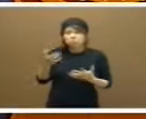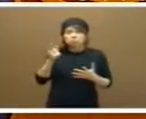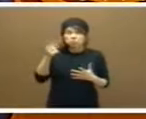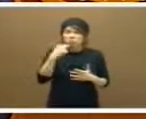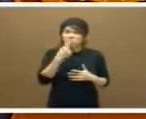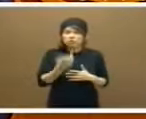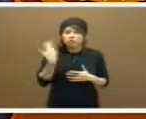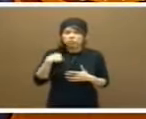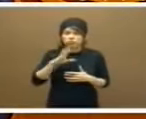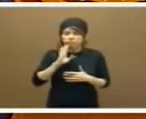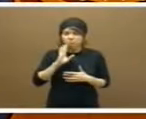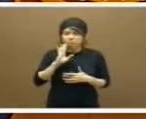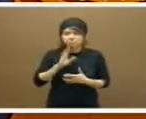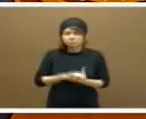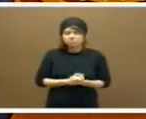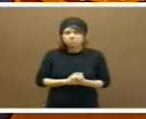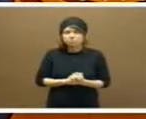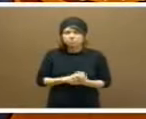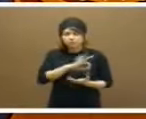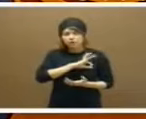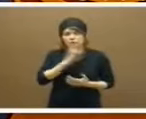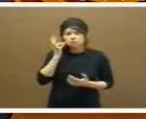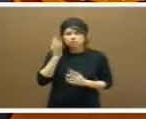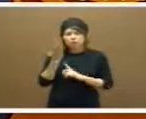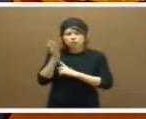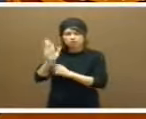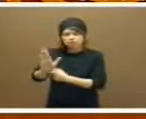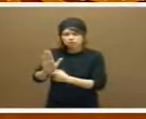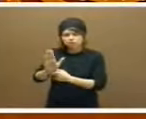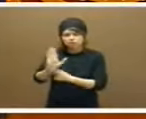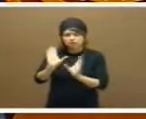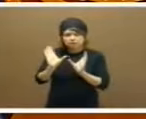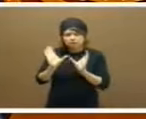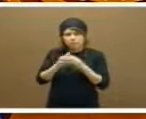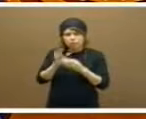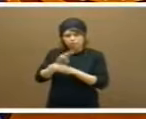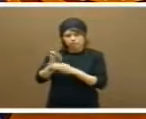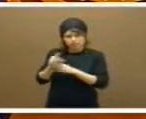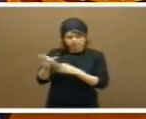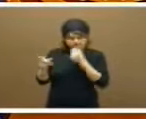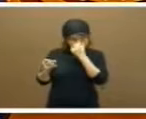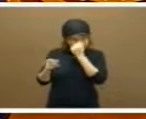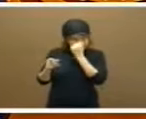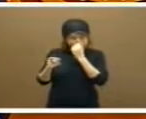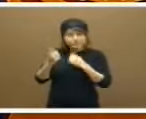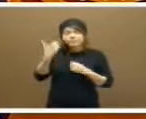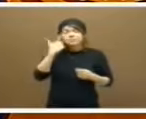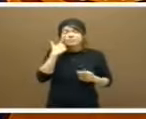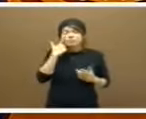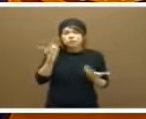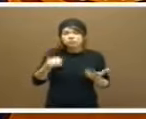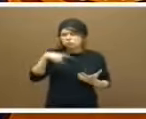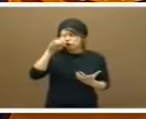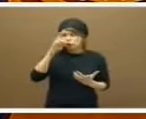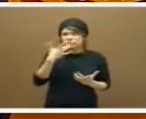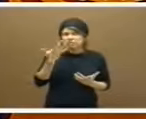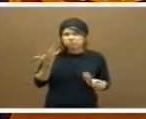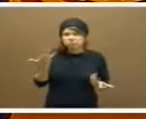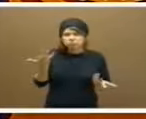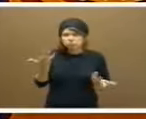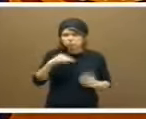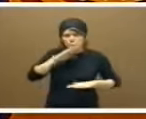señora representante del Partido Popular, Pues mire, yo no sé si esto es